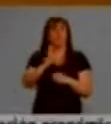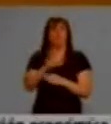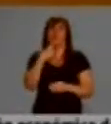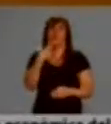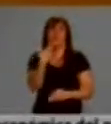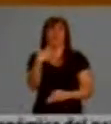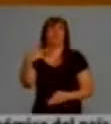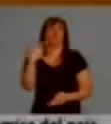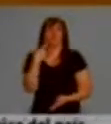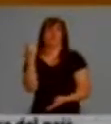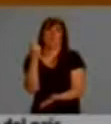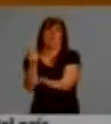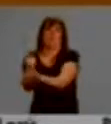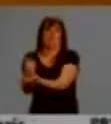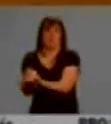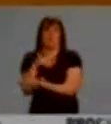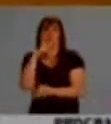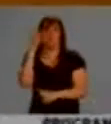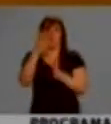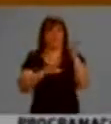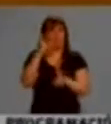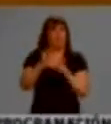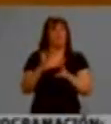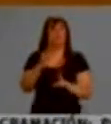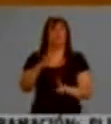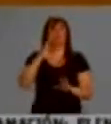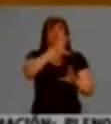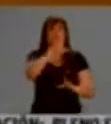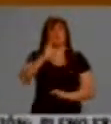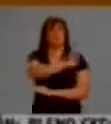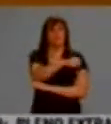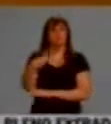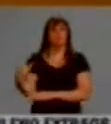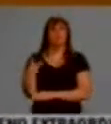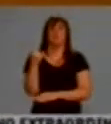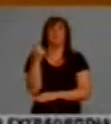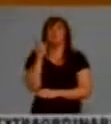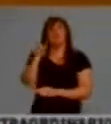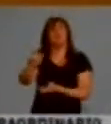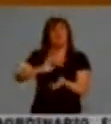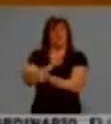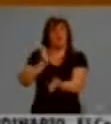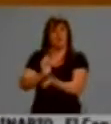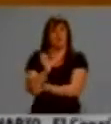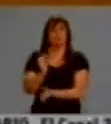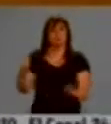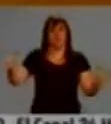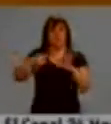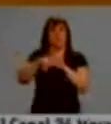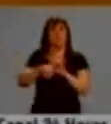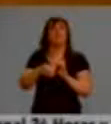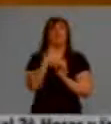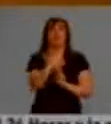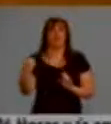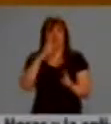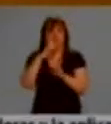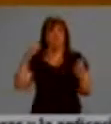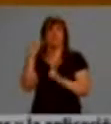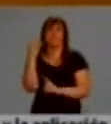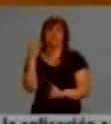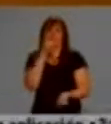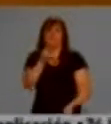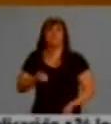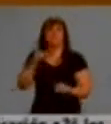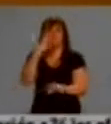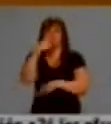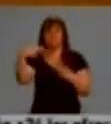los partidos a publicar el balance, la cuenta de resultados y la cuantía de créditos y condonaciones correspondientes a cada ejercicio. Y